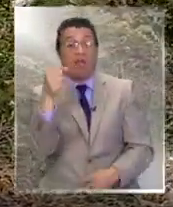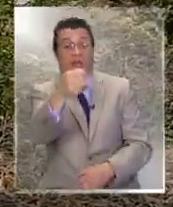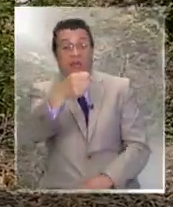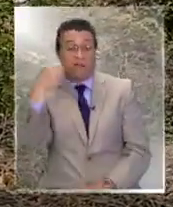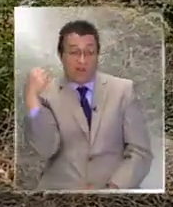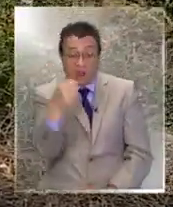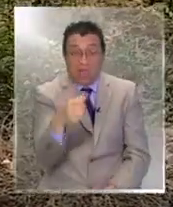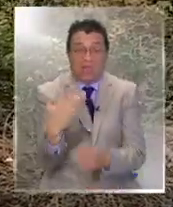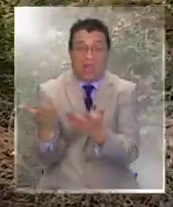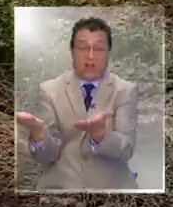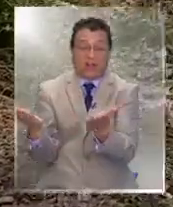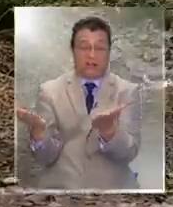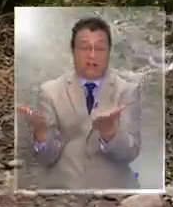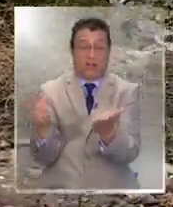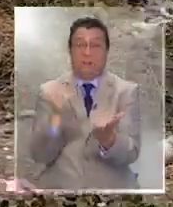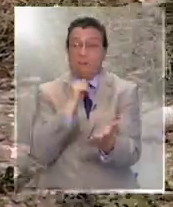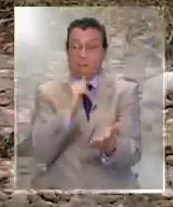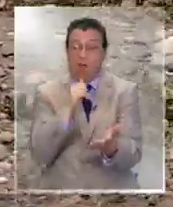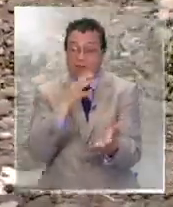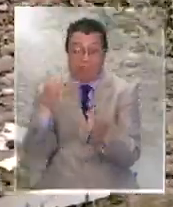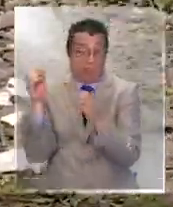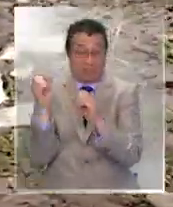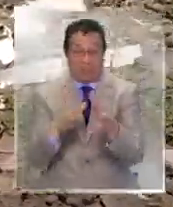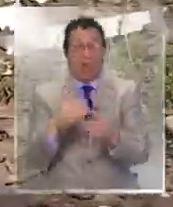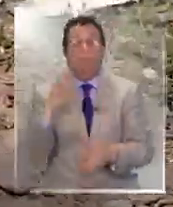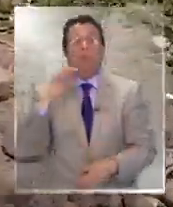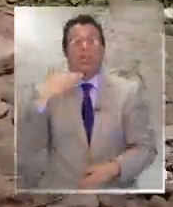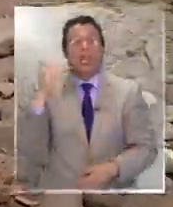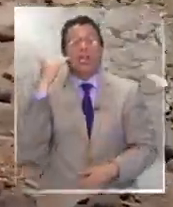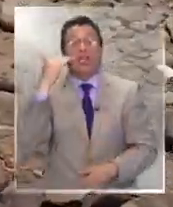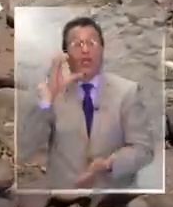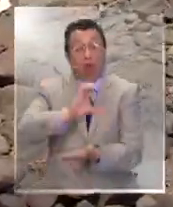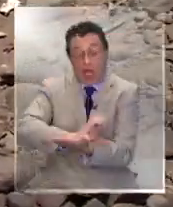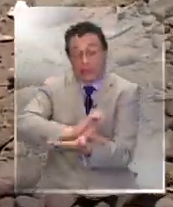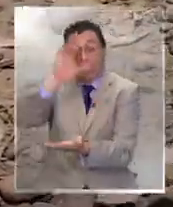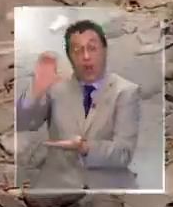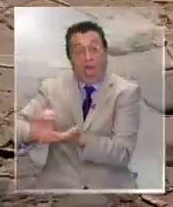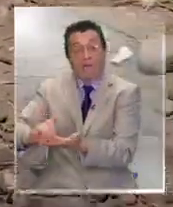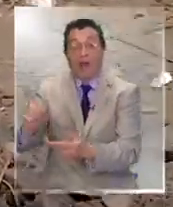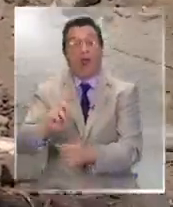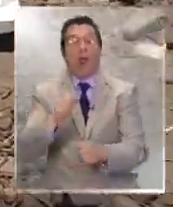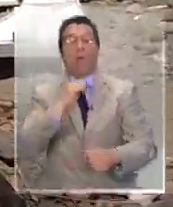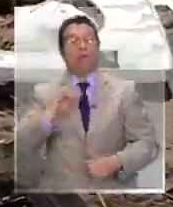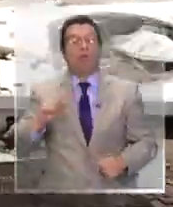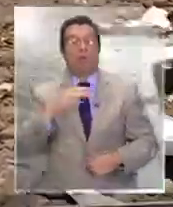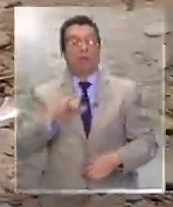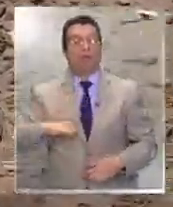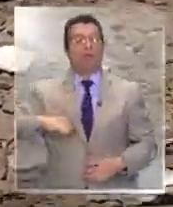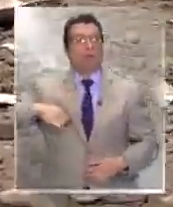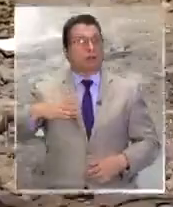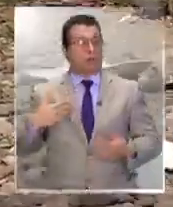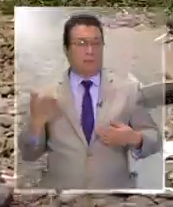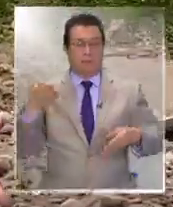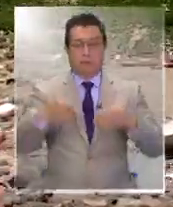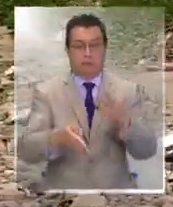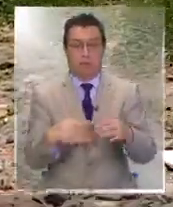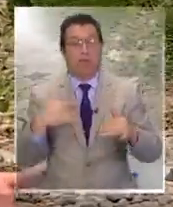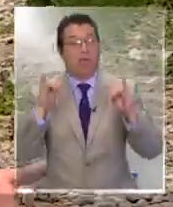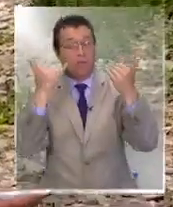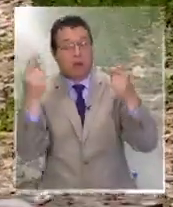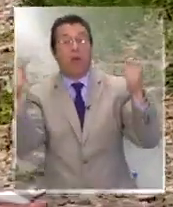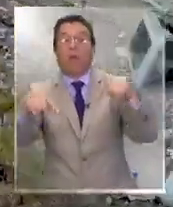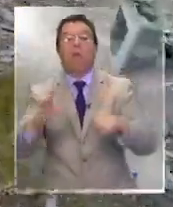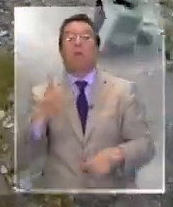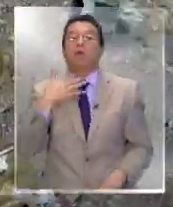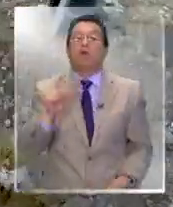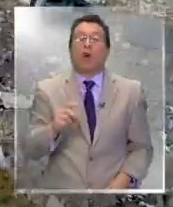refrigeradores, pobreza. ¿Por qué los niños de Cerro Navia no pueden contar con espacios de calidad, de alto estándar, para poder congregarse, disfrutar,